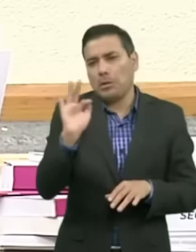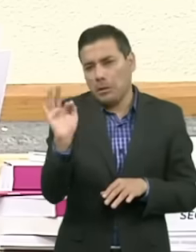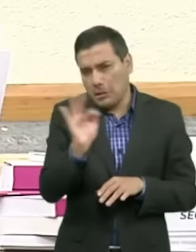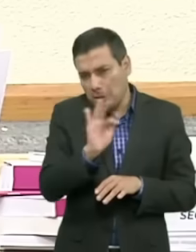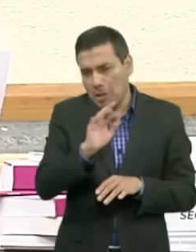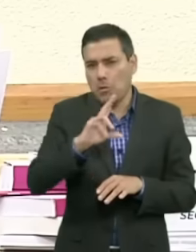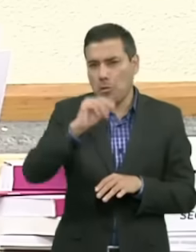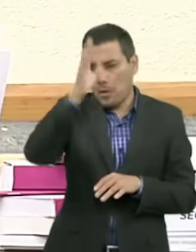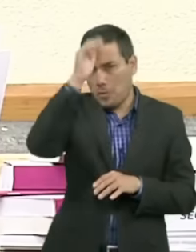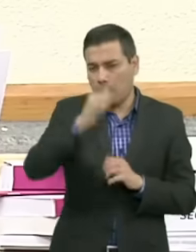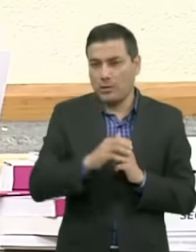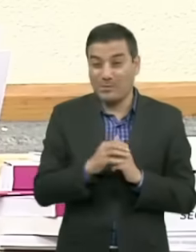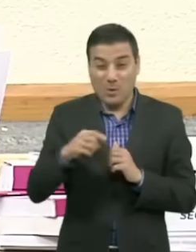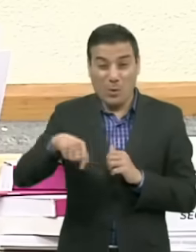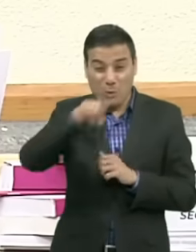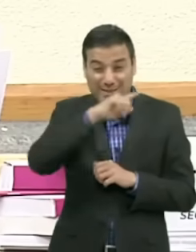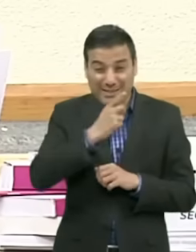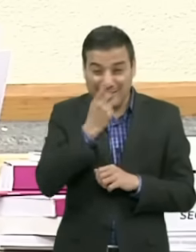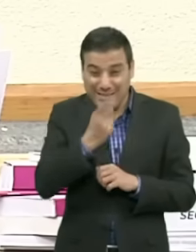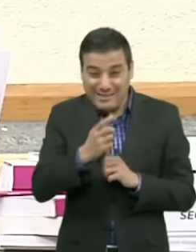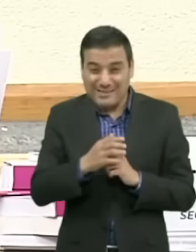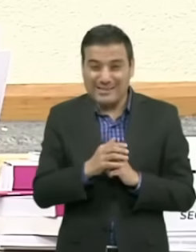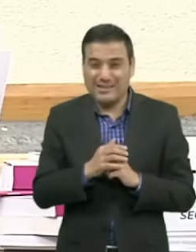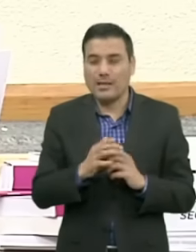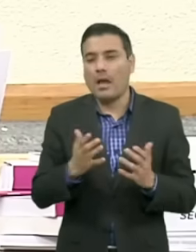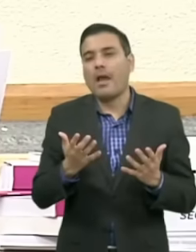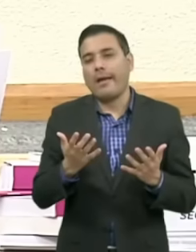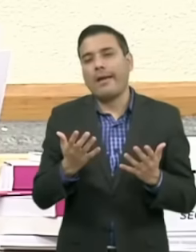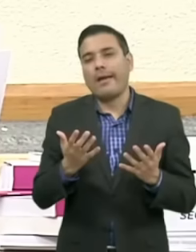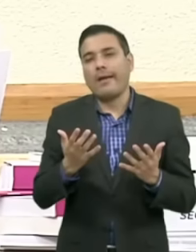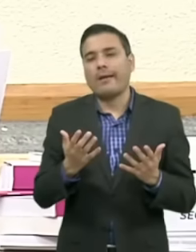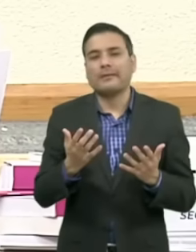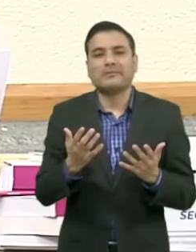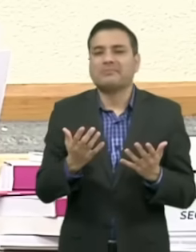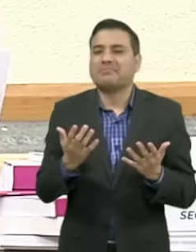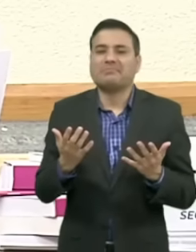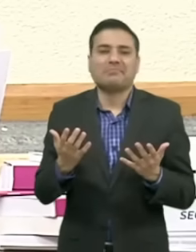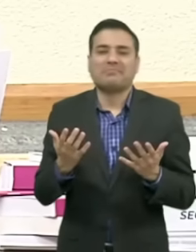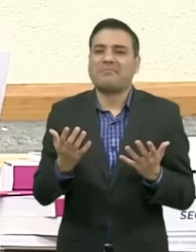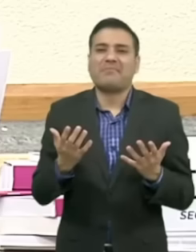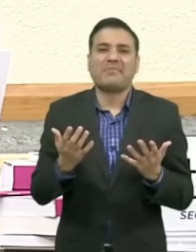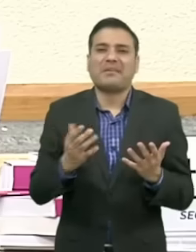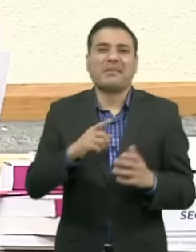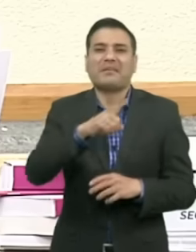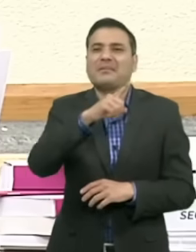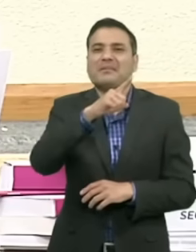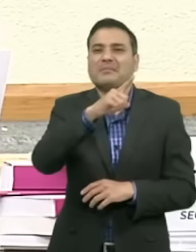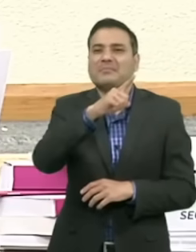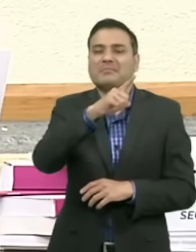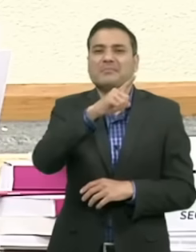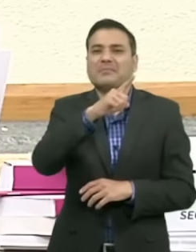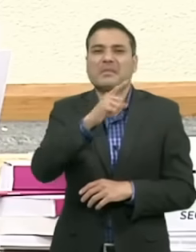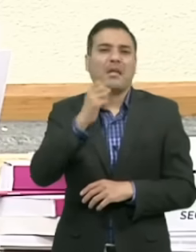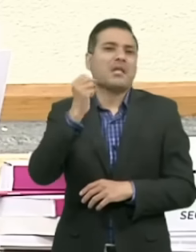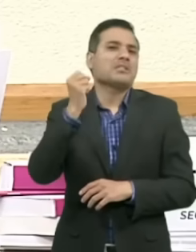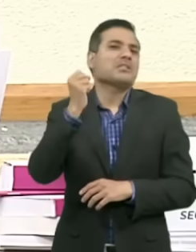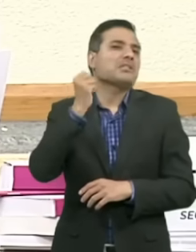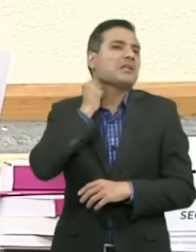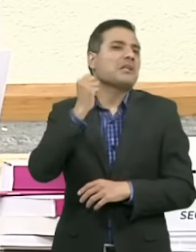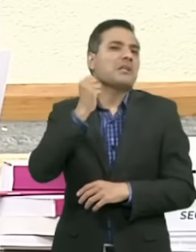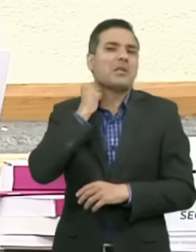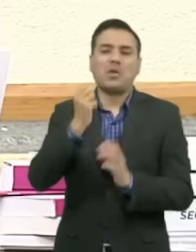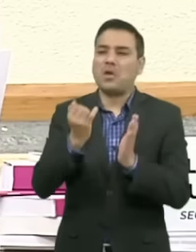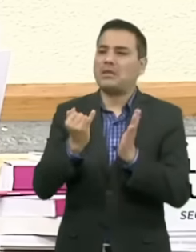digamos que lo que acaba de hacer en su facultad total y absoluta el poder legislativo